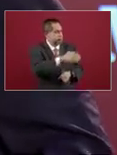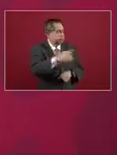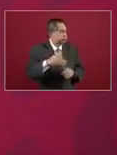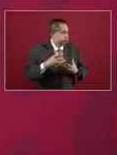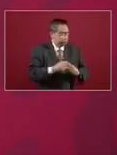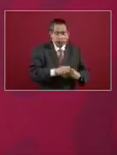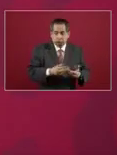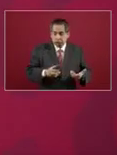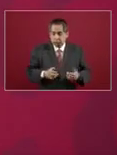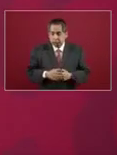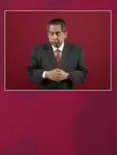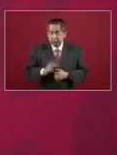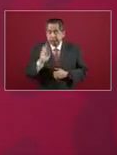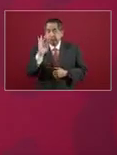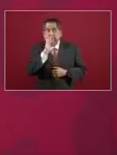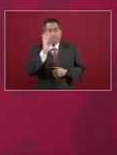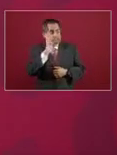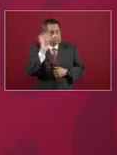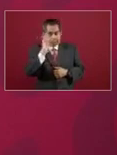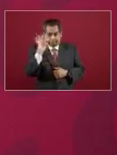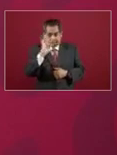Si se encuentra